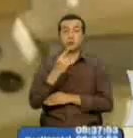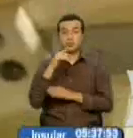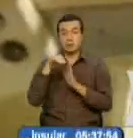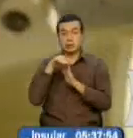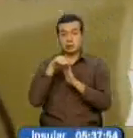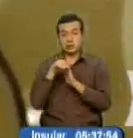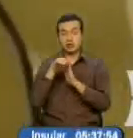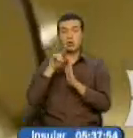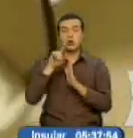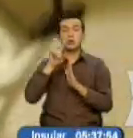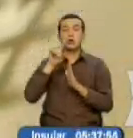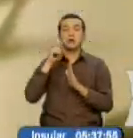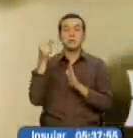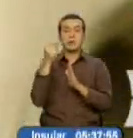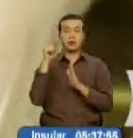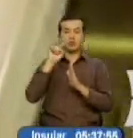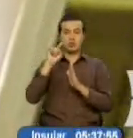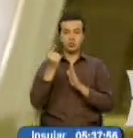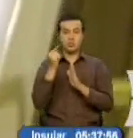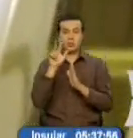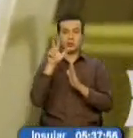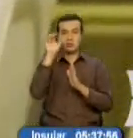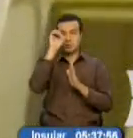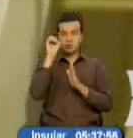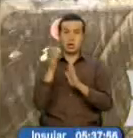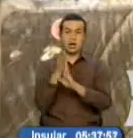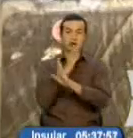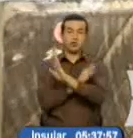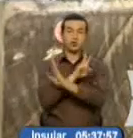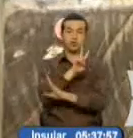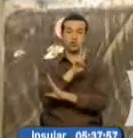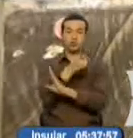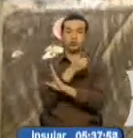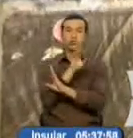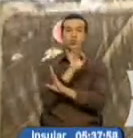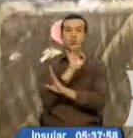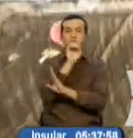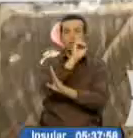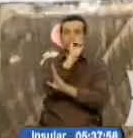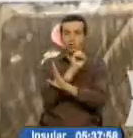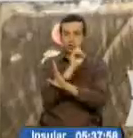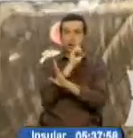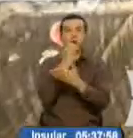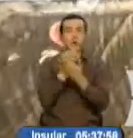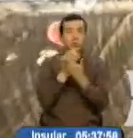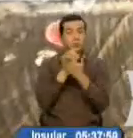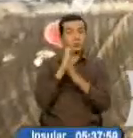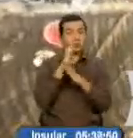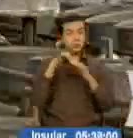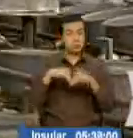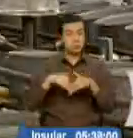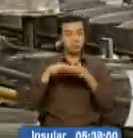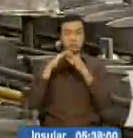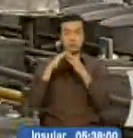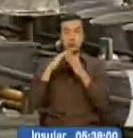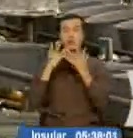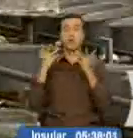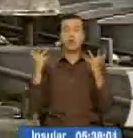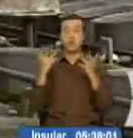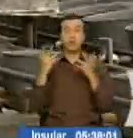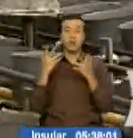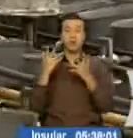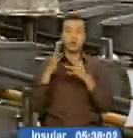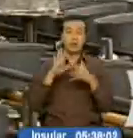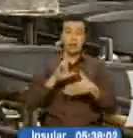menos 1.3%, cuando a inicios de año fue de 2.9%. Recuperación de la economía ecuatoriana frente a la desaceleración